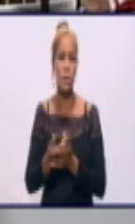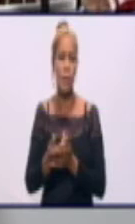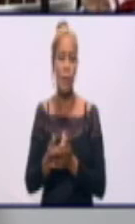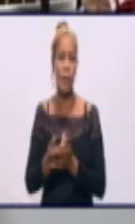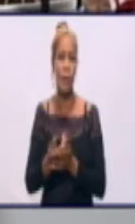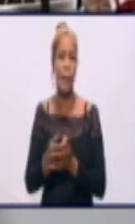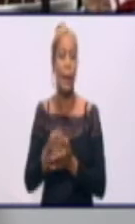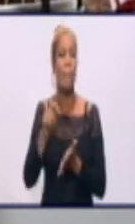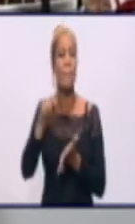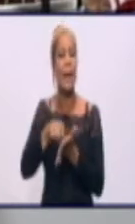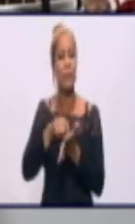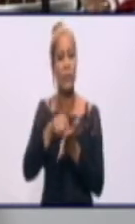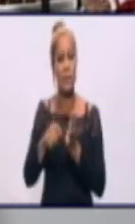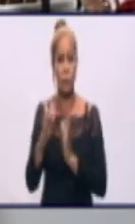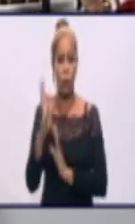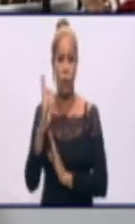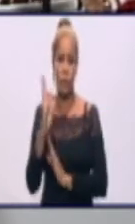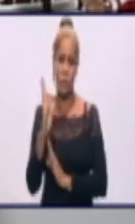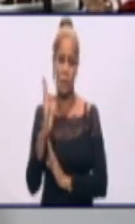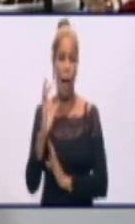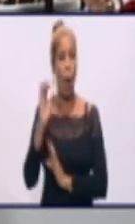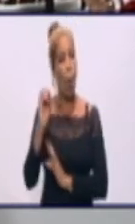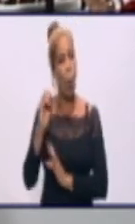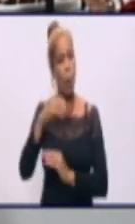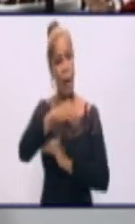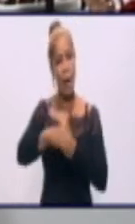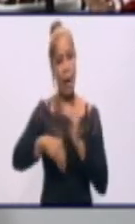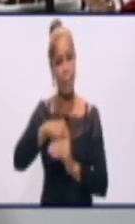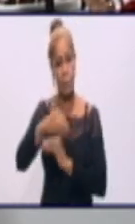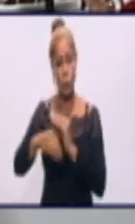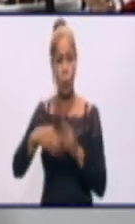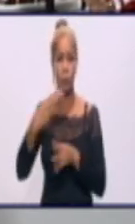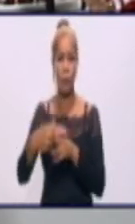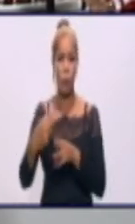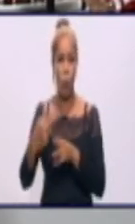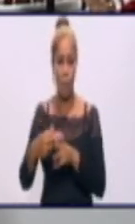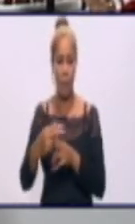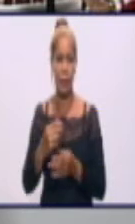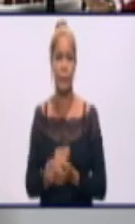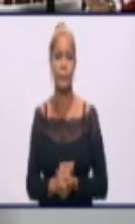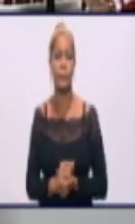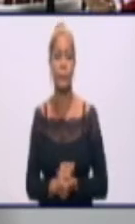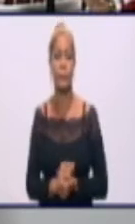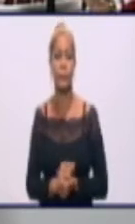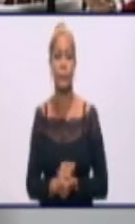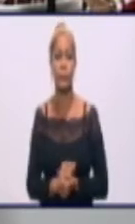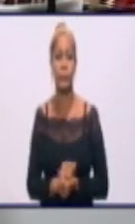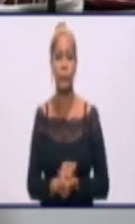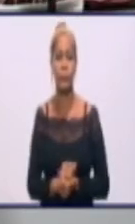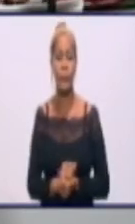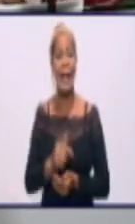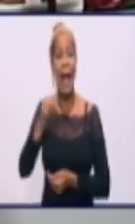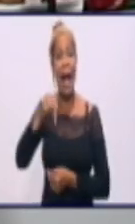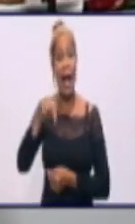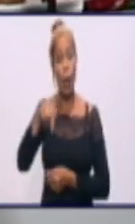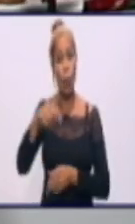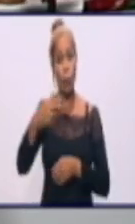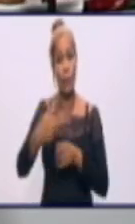Física la delegación del territorio o Instituto Nacional de Ordenamiento Territorial y Urbanístico? Bueno, ahora